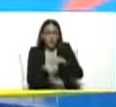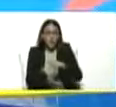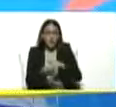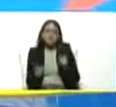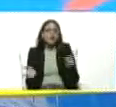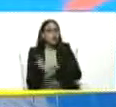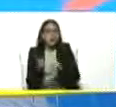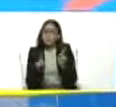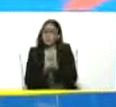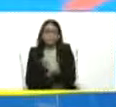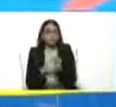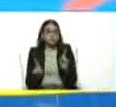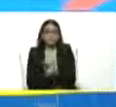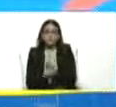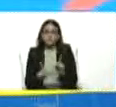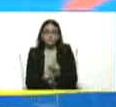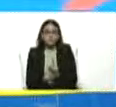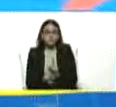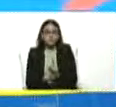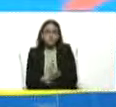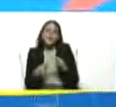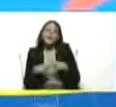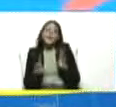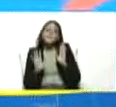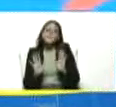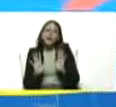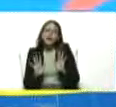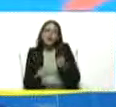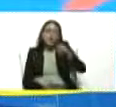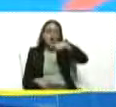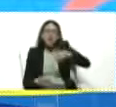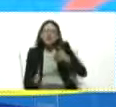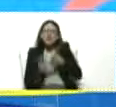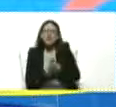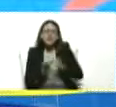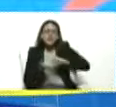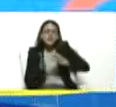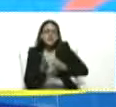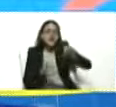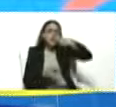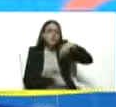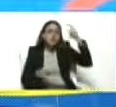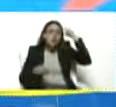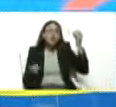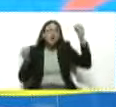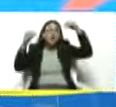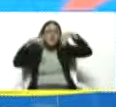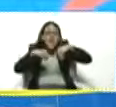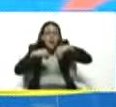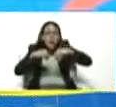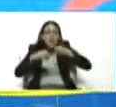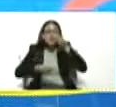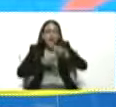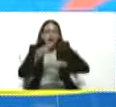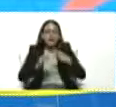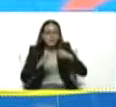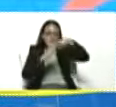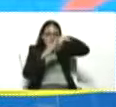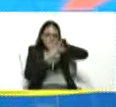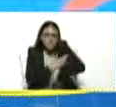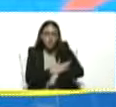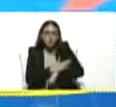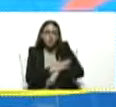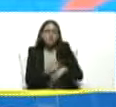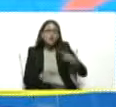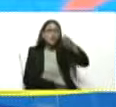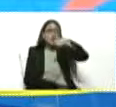yo. Pero eso es un acuerdo, un consenso que tenemos que profundizar. Un consenso